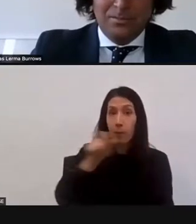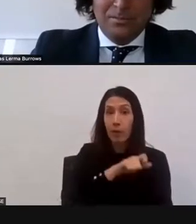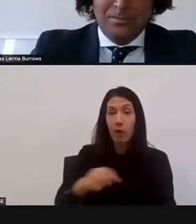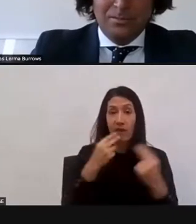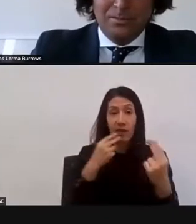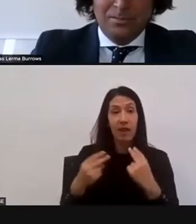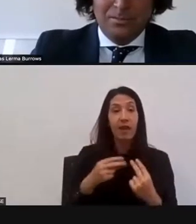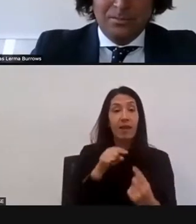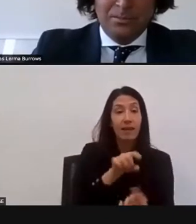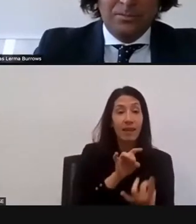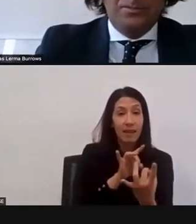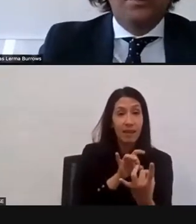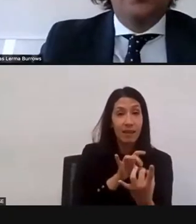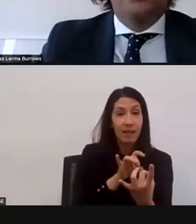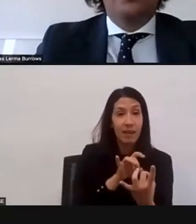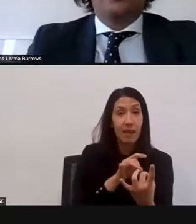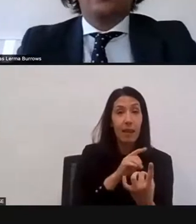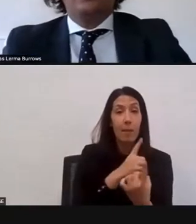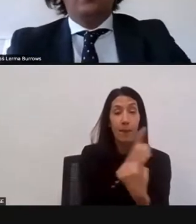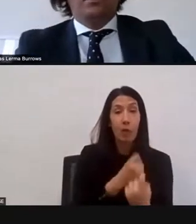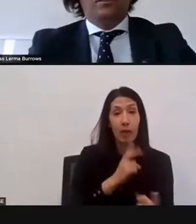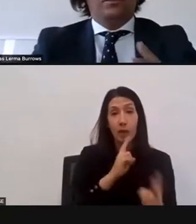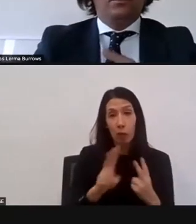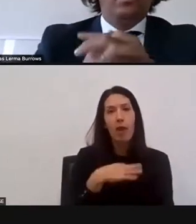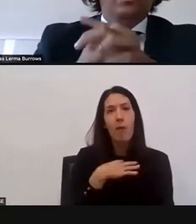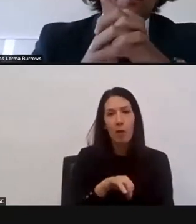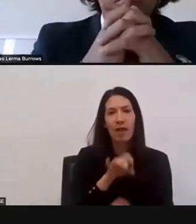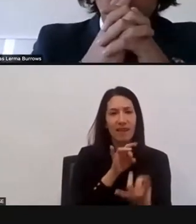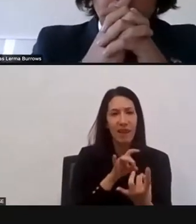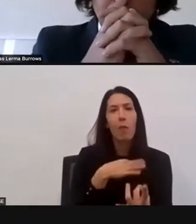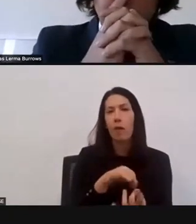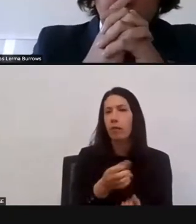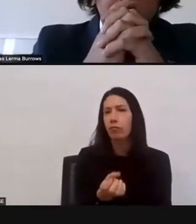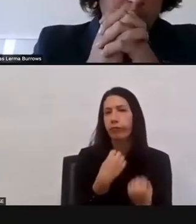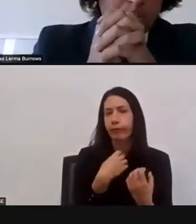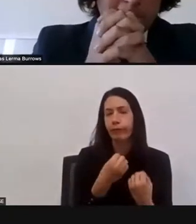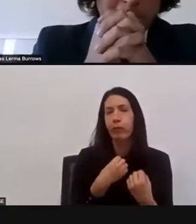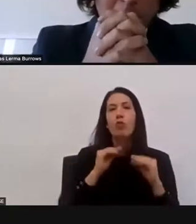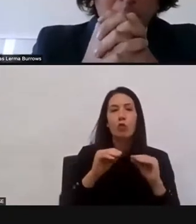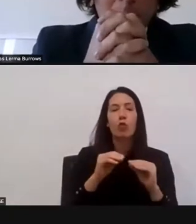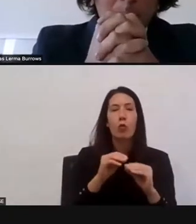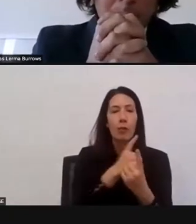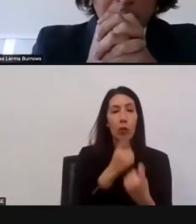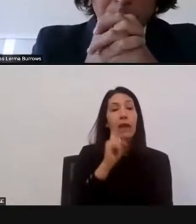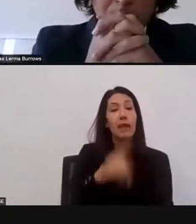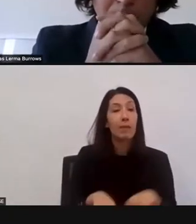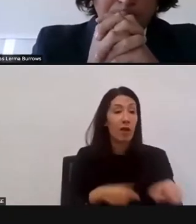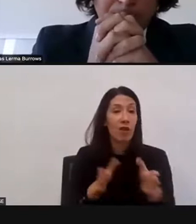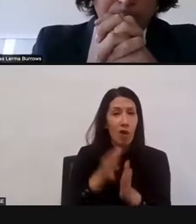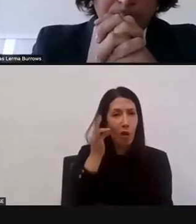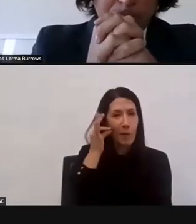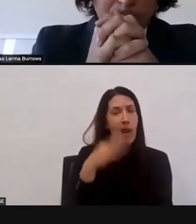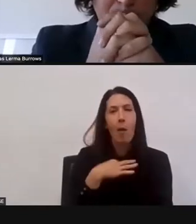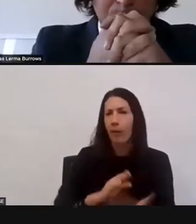preguntas y respuestas o a través del chat nos pueden trasladar sus preguntas y Beatriz, tú por supuesto puedes intervenir cuando lo